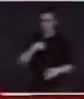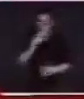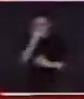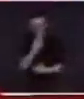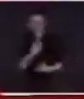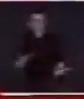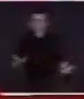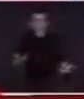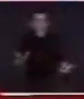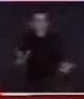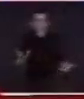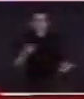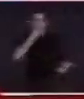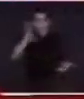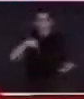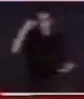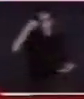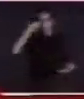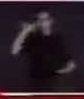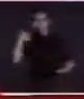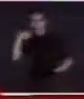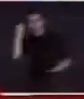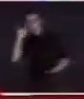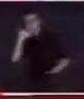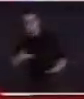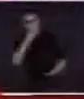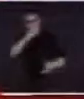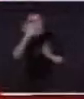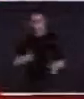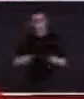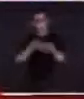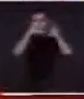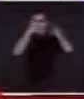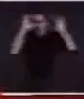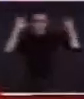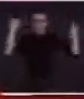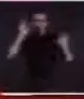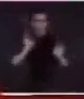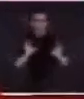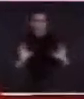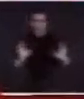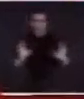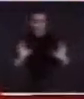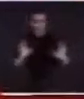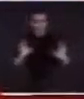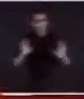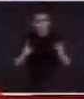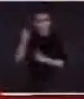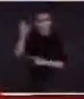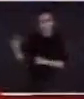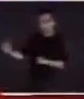si lo sé me hubiera quedado. Visto y con cara de marciano, por lo menos de vez en cuando me